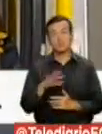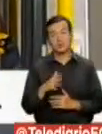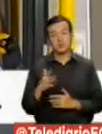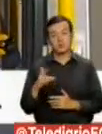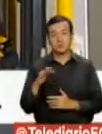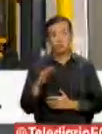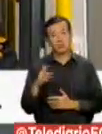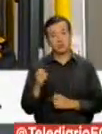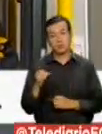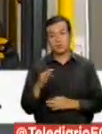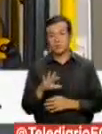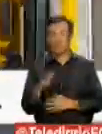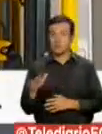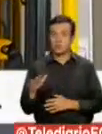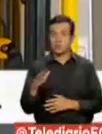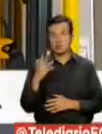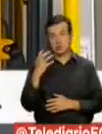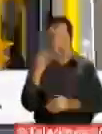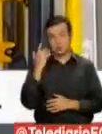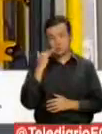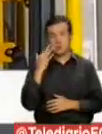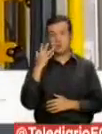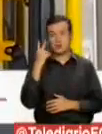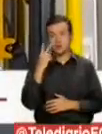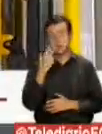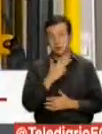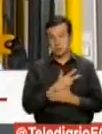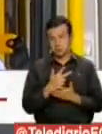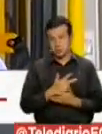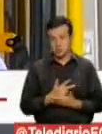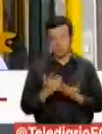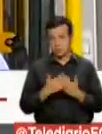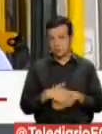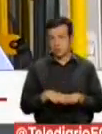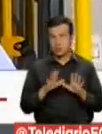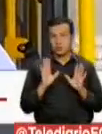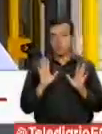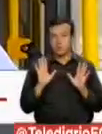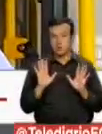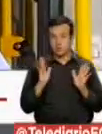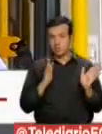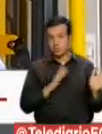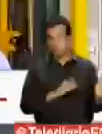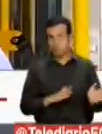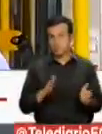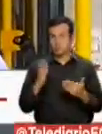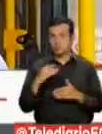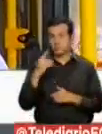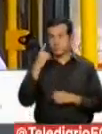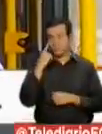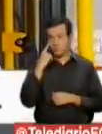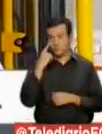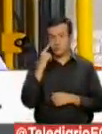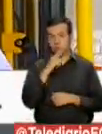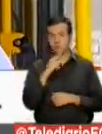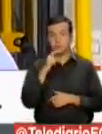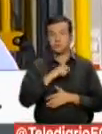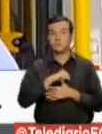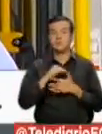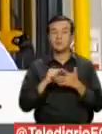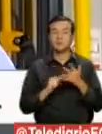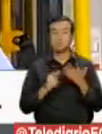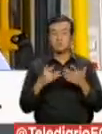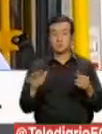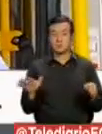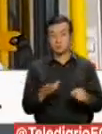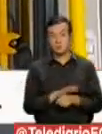de unos 15 días, 3 semanas como mucho, y la construcción, una vez adjudicado, deberá estar lista